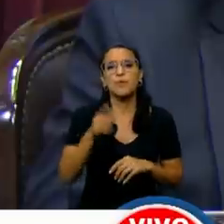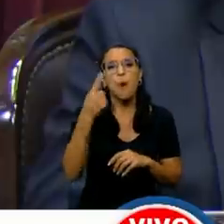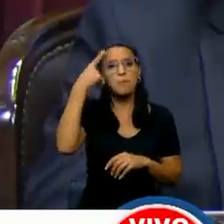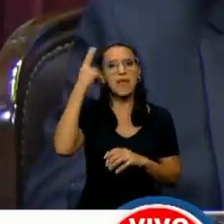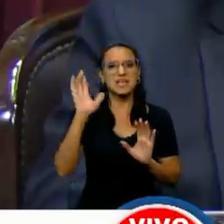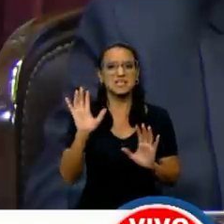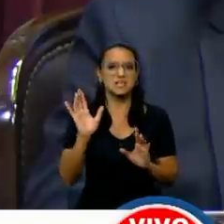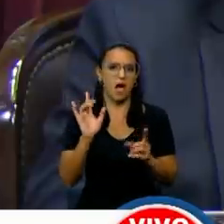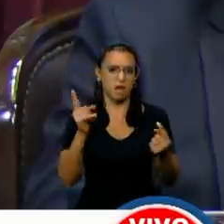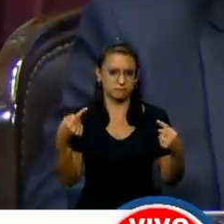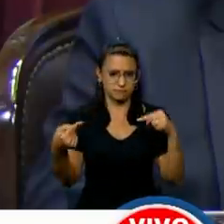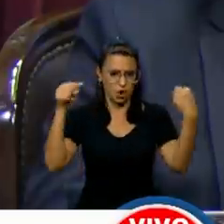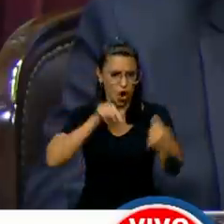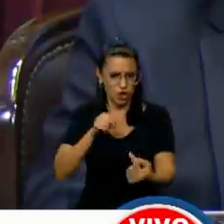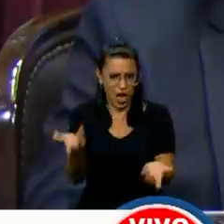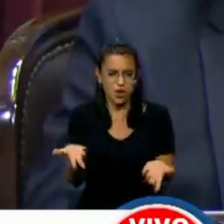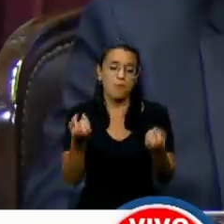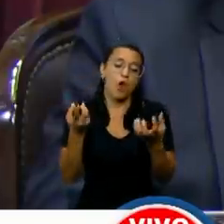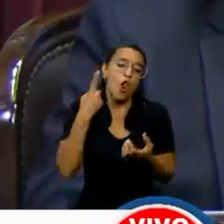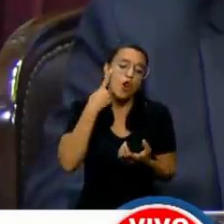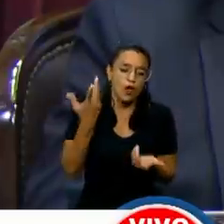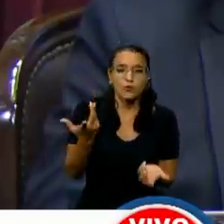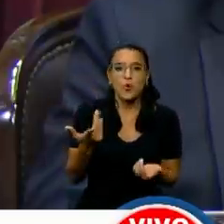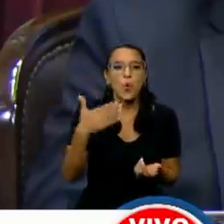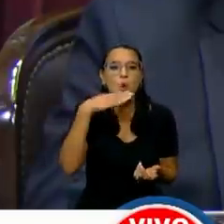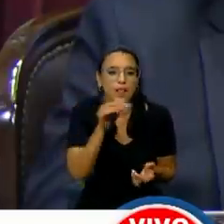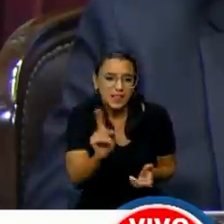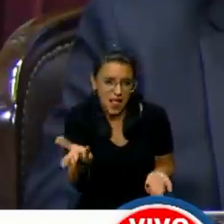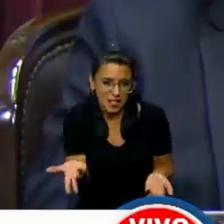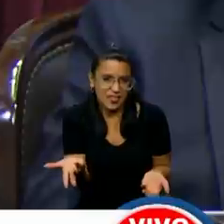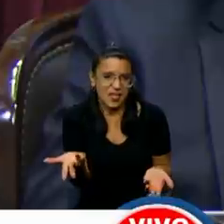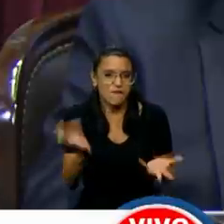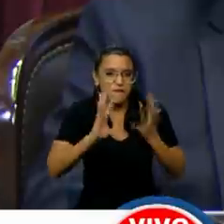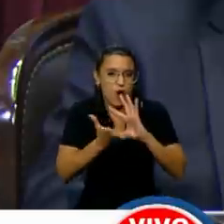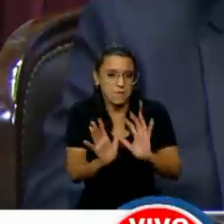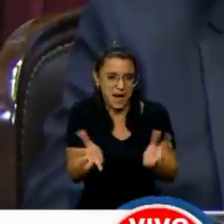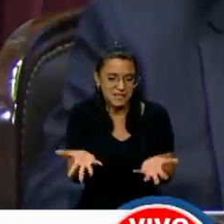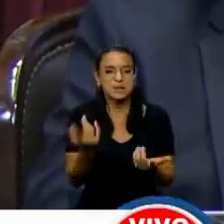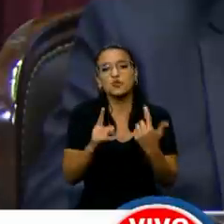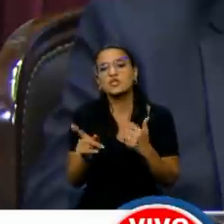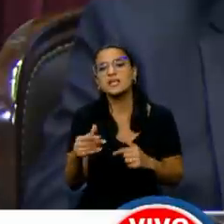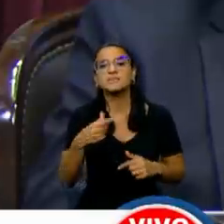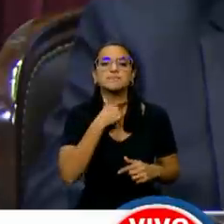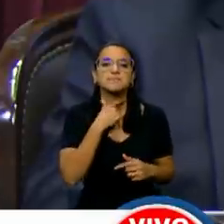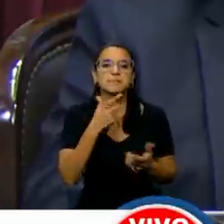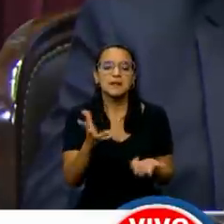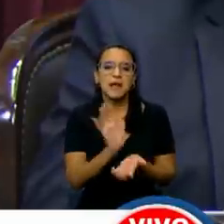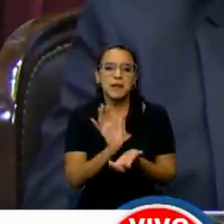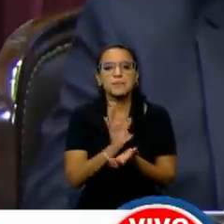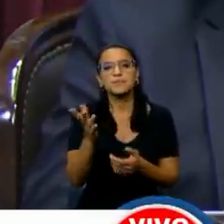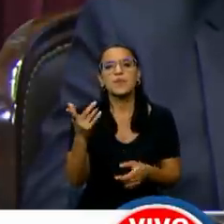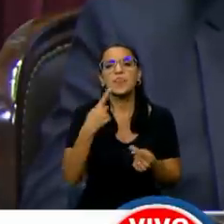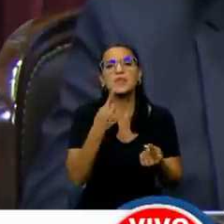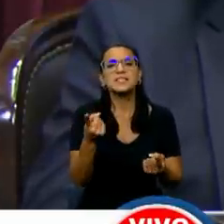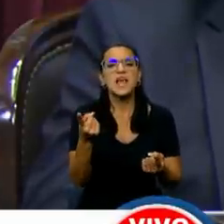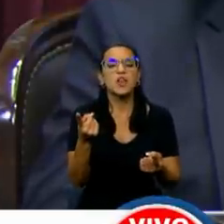piense lo contrario porque lógico no entienden este sistema ellos entonces tratan y tratan de justificar